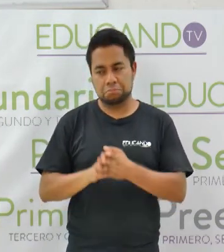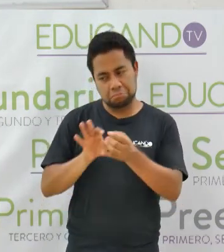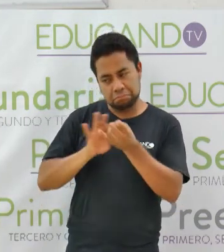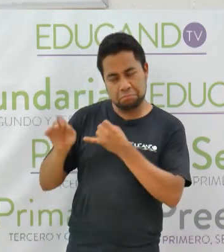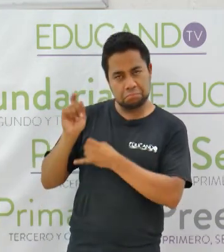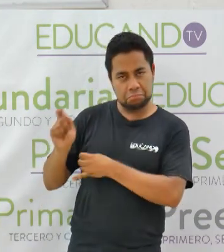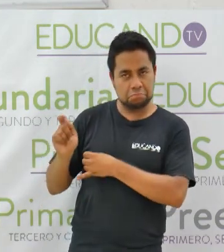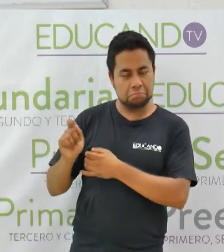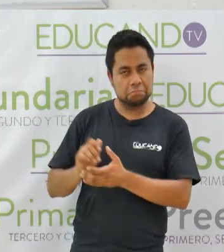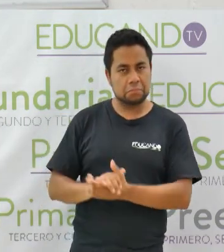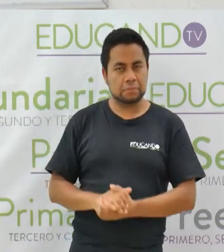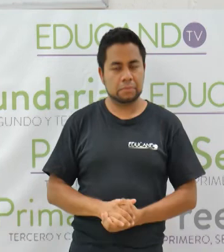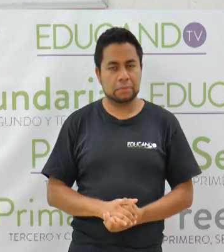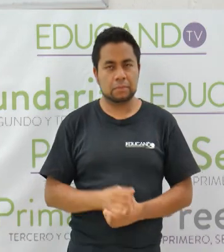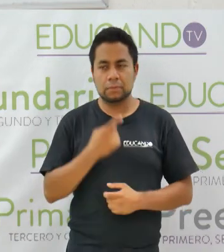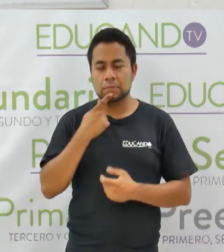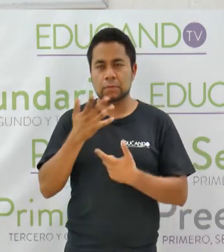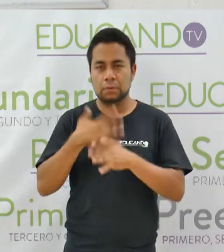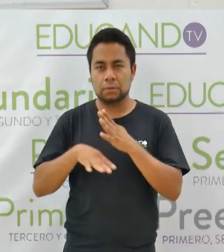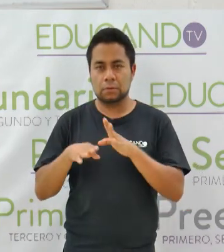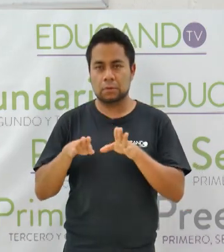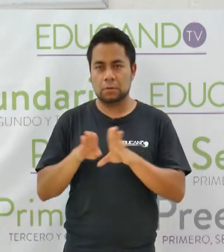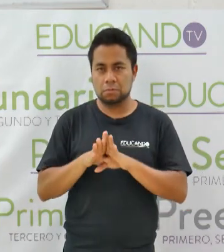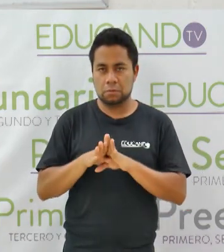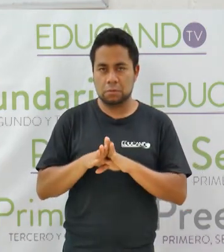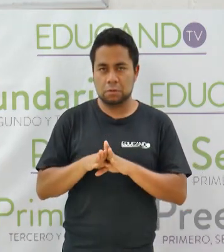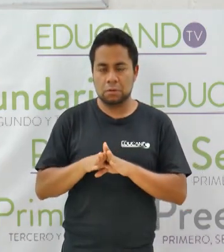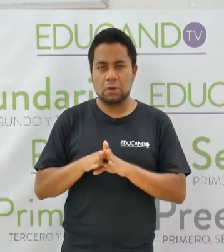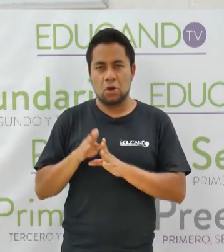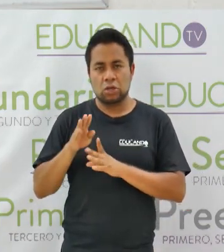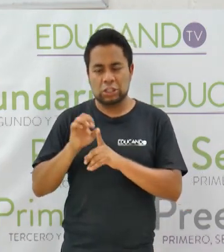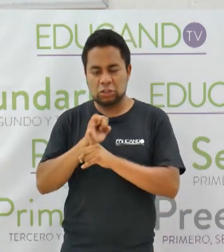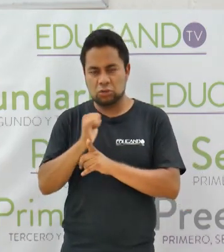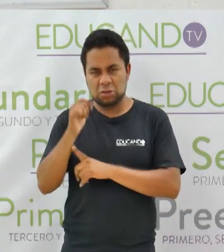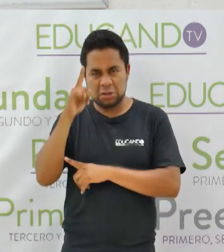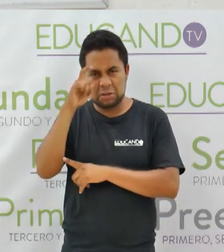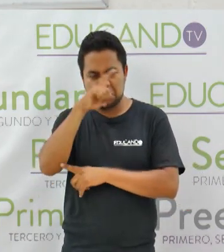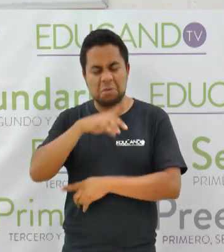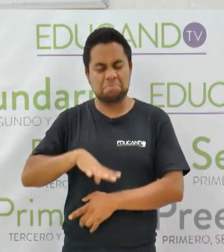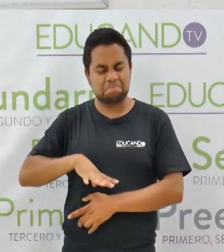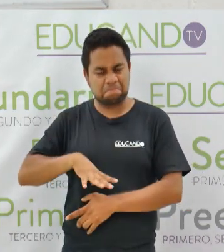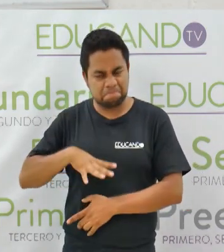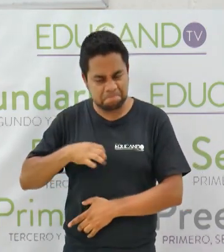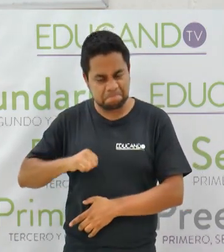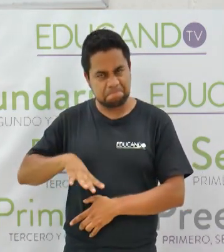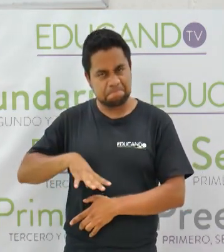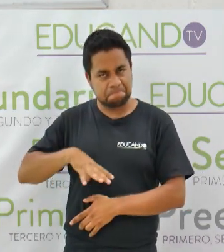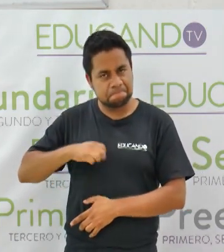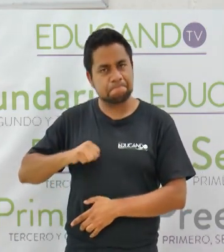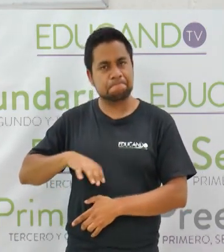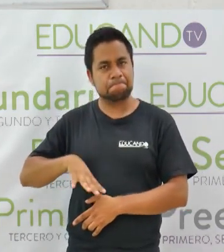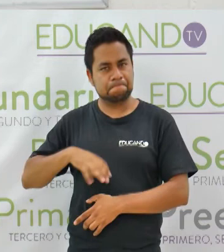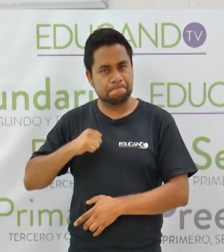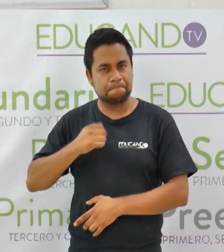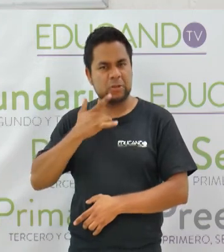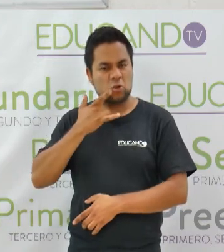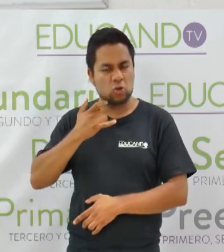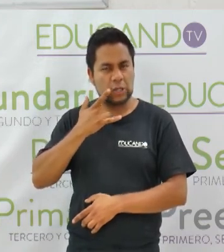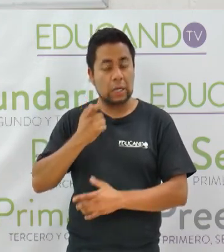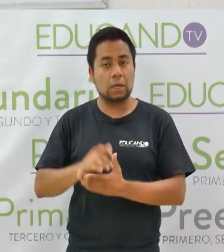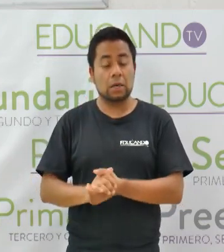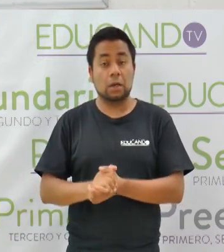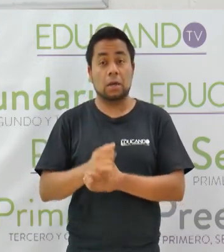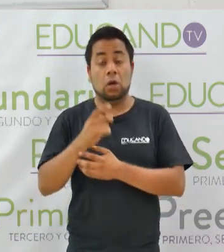queda la última, ¿bien? Que dice, hay que esforzarse en situaciones